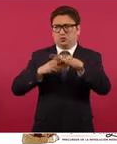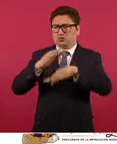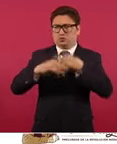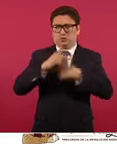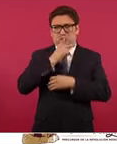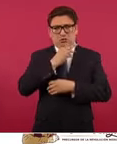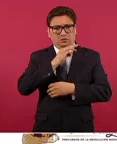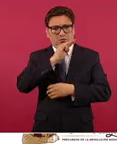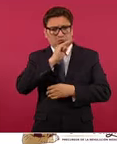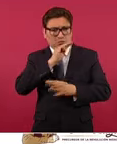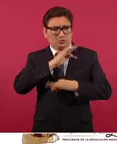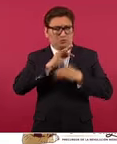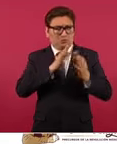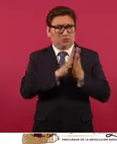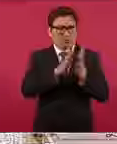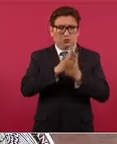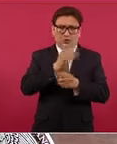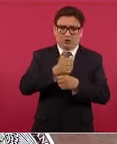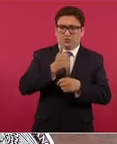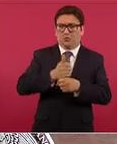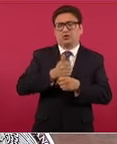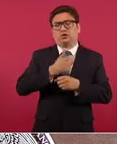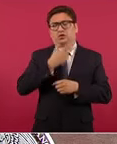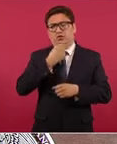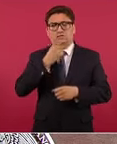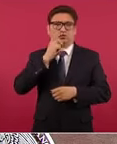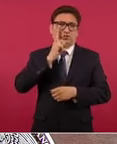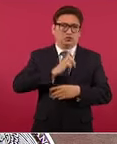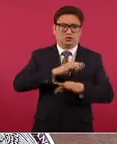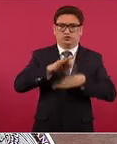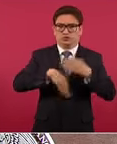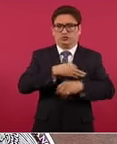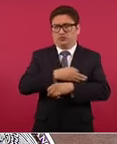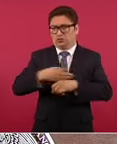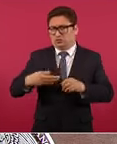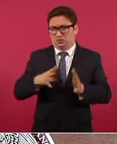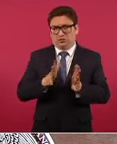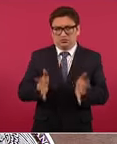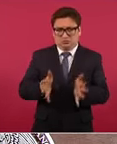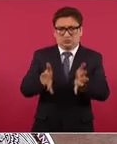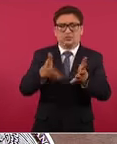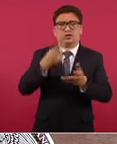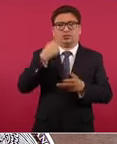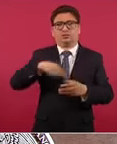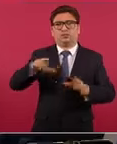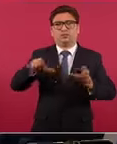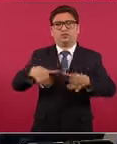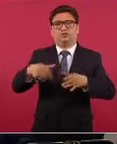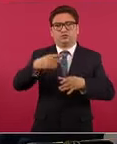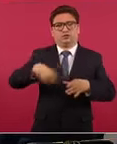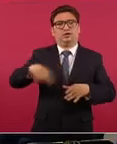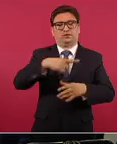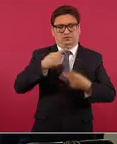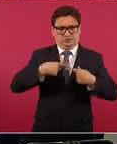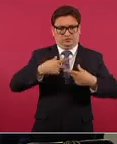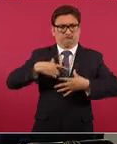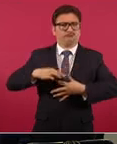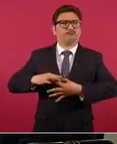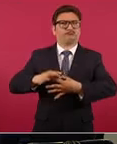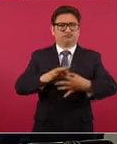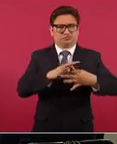padres madres abuelas abuelos familiares en general de la comunidad vemos nuevamente los gestos de solidaridad